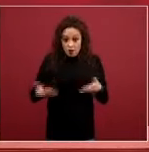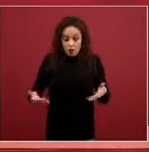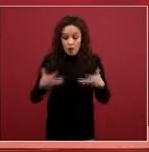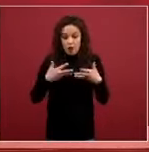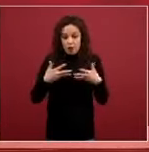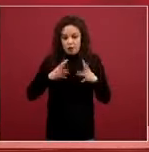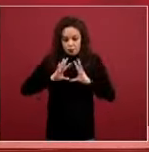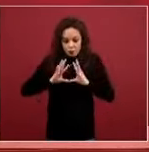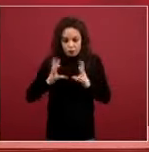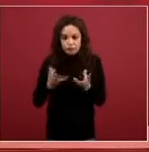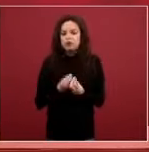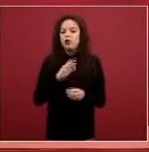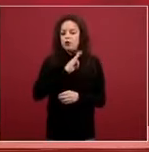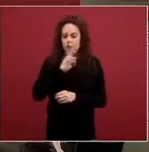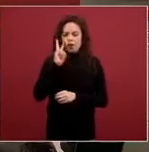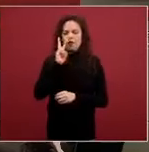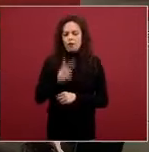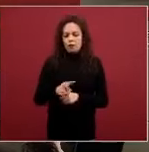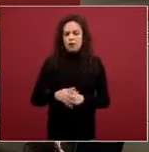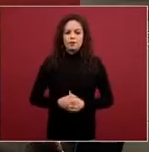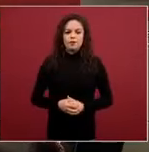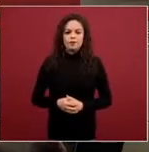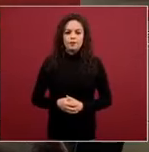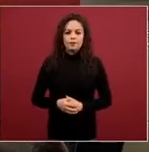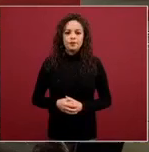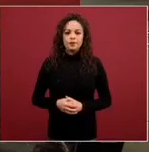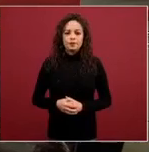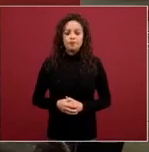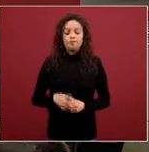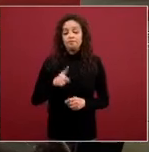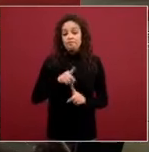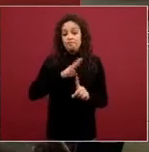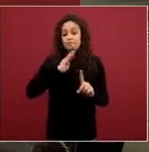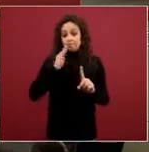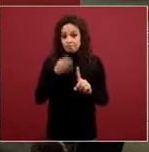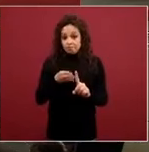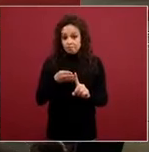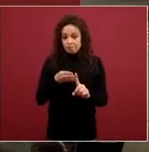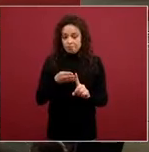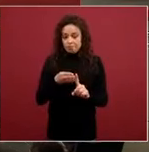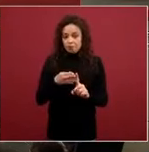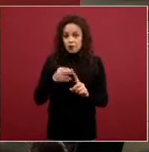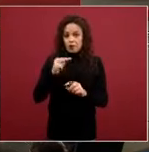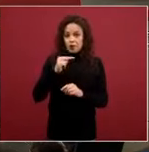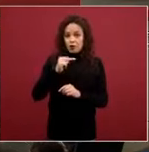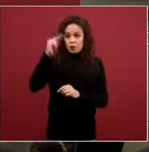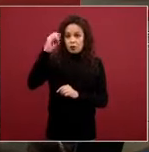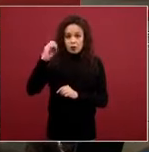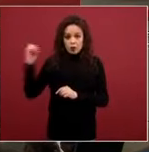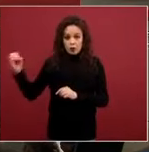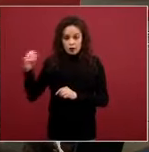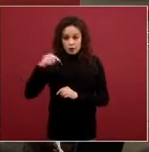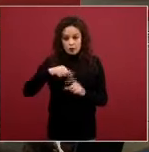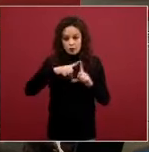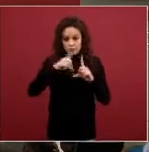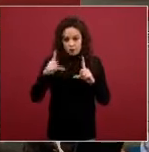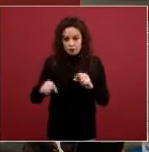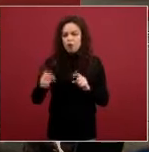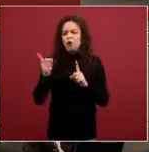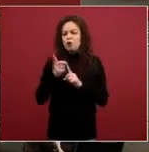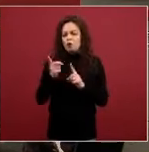sucedido. En el caso, por ejemplo, específicamente del noroeste del país, estamos hablando de Baja